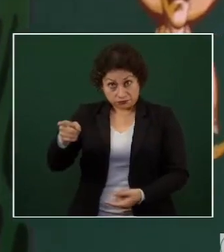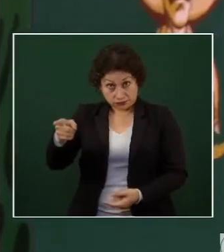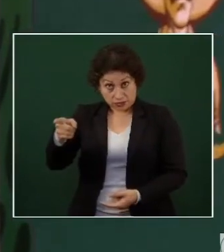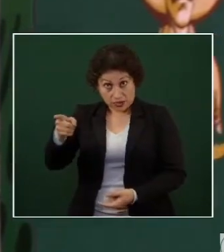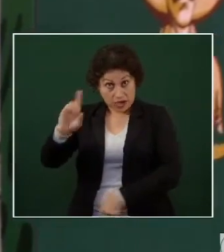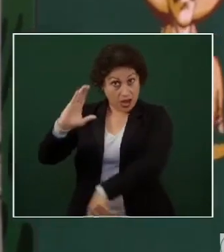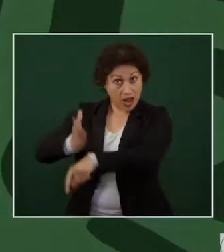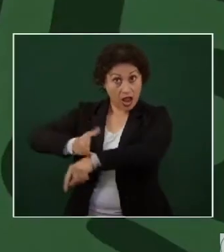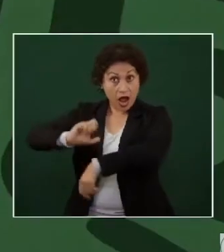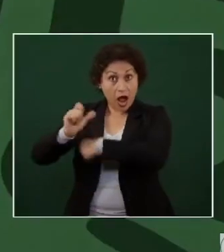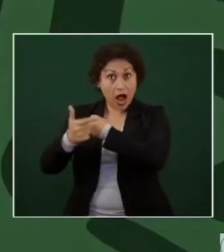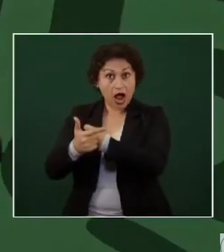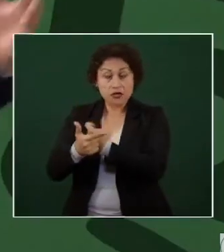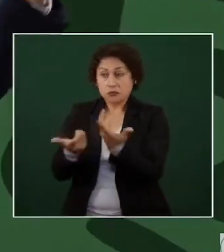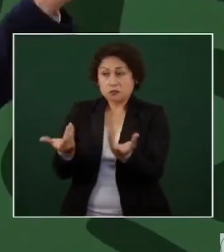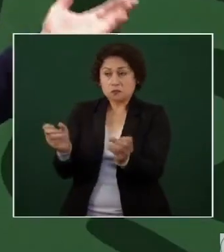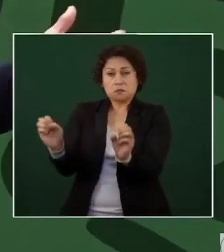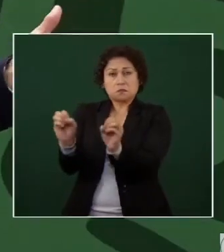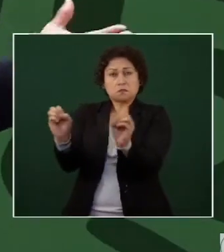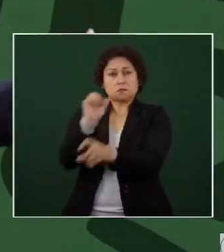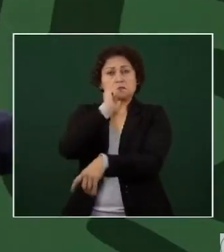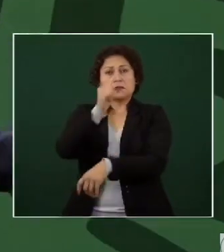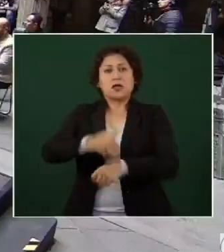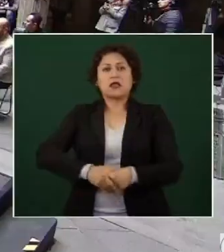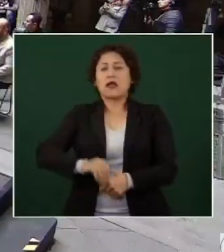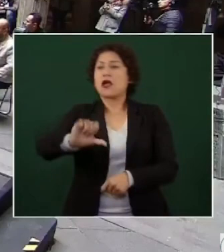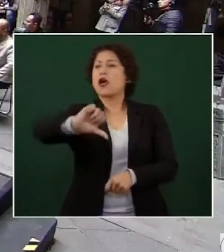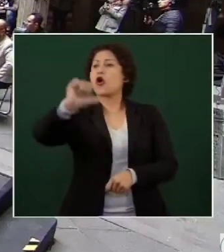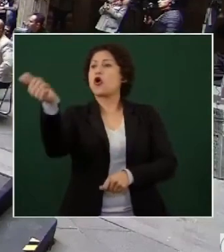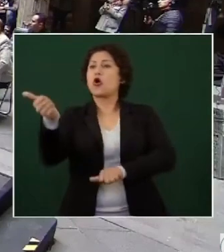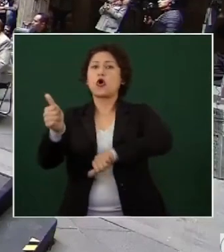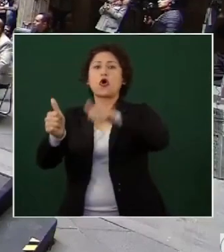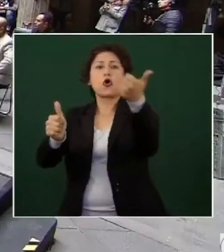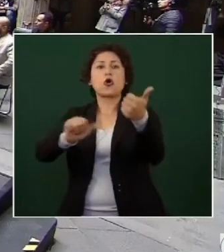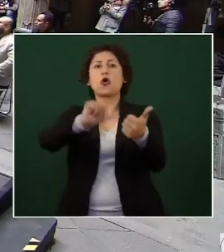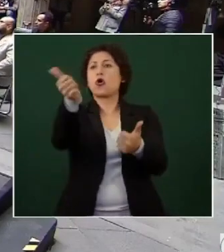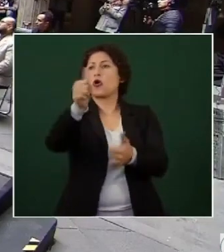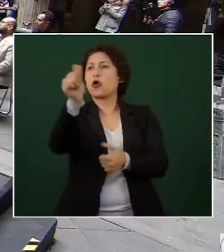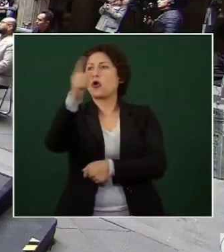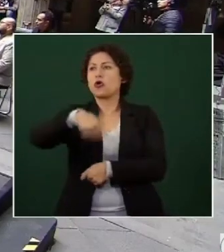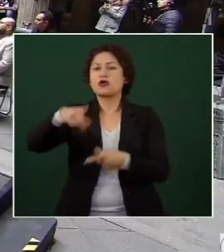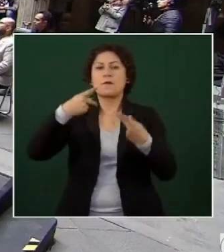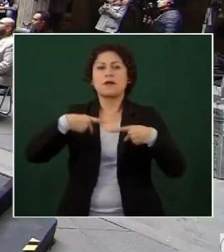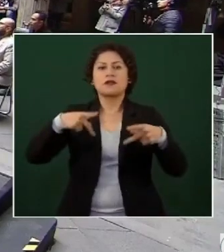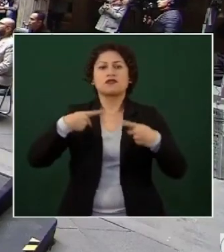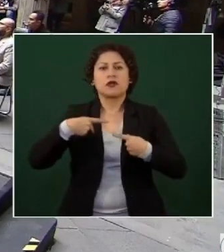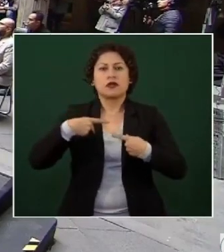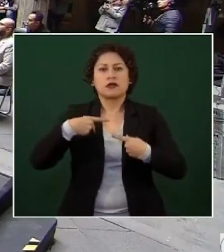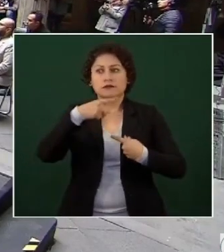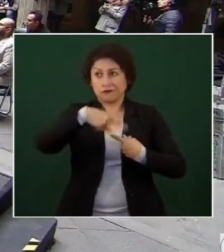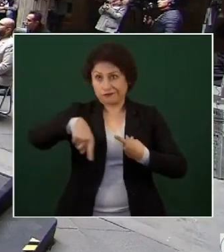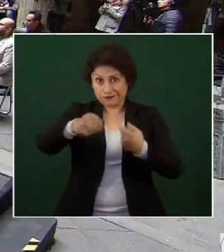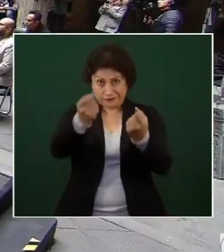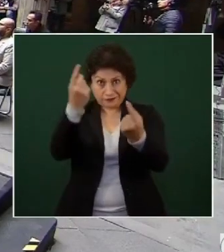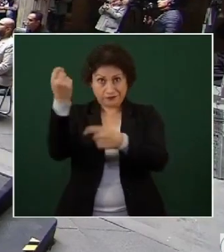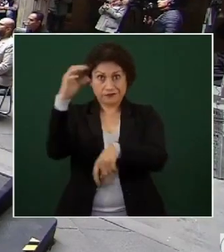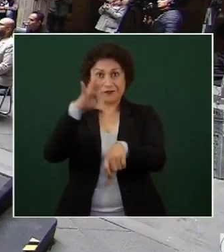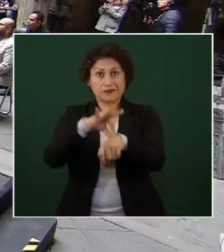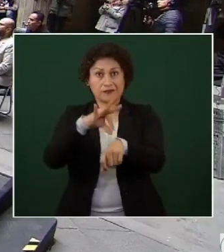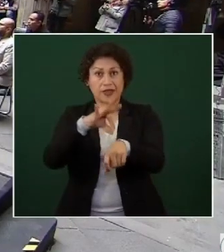¿Y todos los demás? Bueno, hasta los médicos que han deseado de que